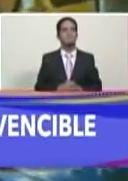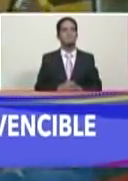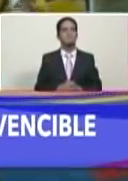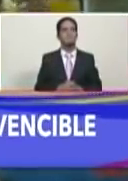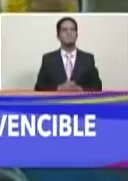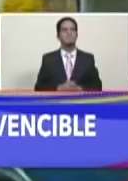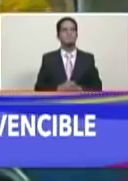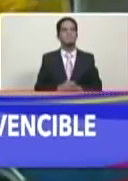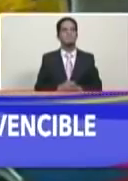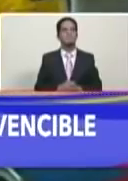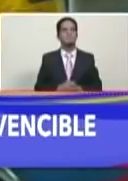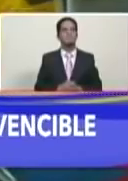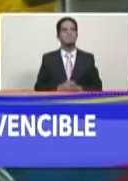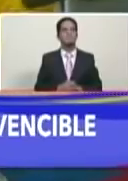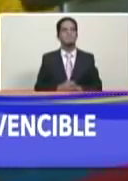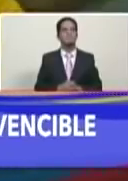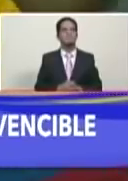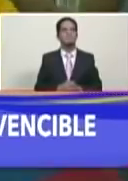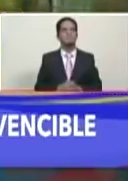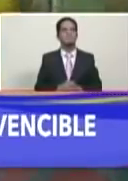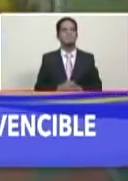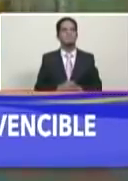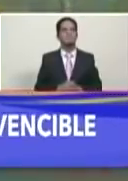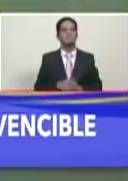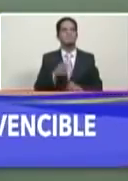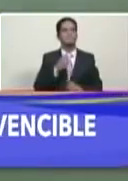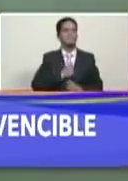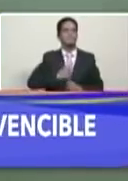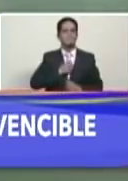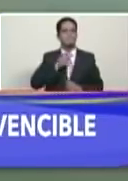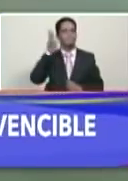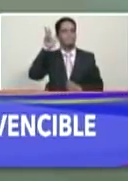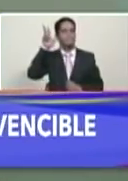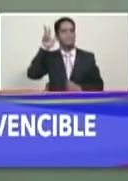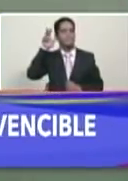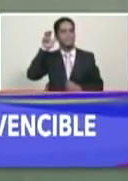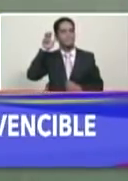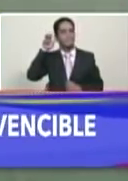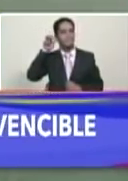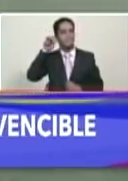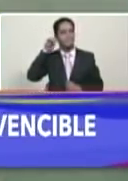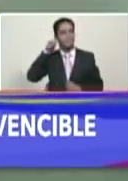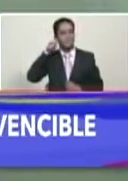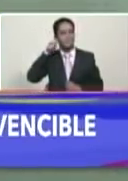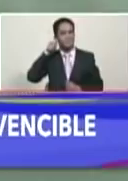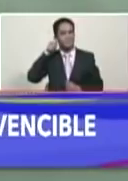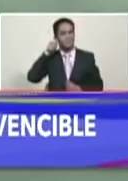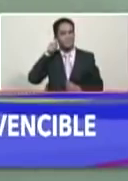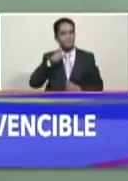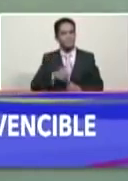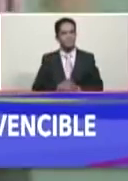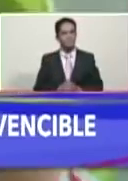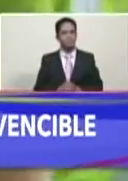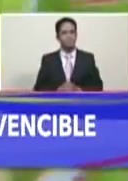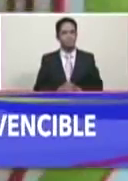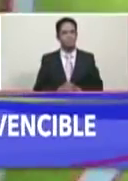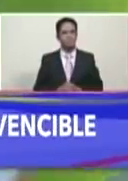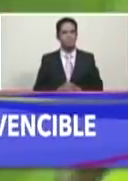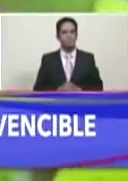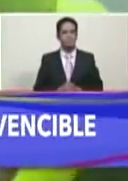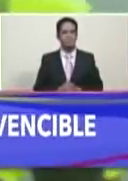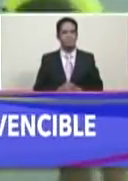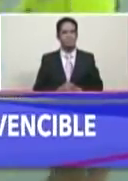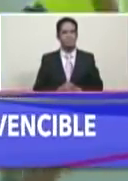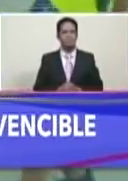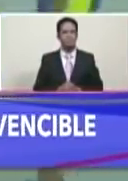meriendas, presidente. En 31 bases donde ya hacemos vida nosotros, el Movimiento por la Paz y la Vida, estamos beneficiando al pueblo. Creo que llegamos casi a los